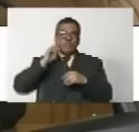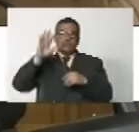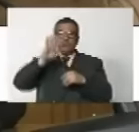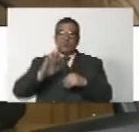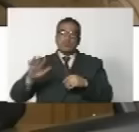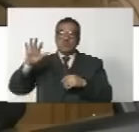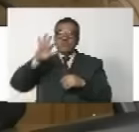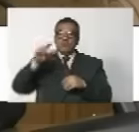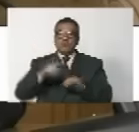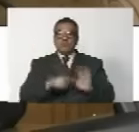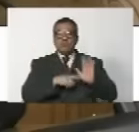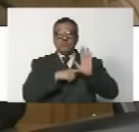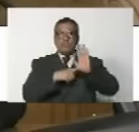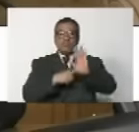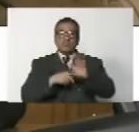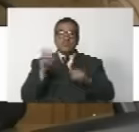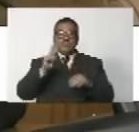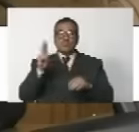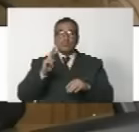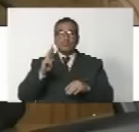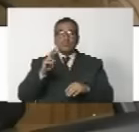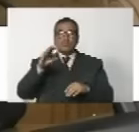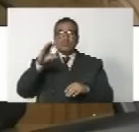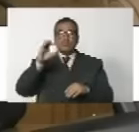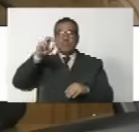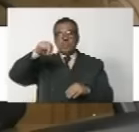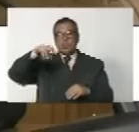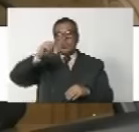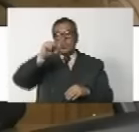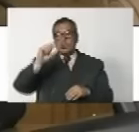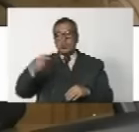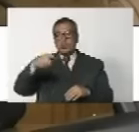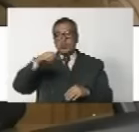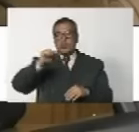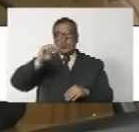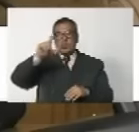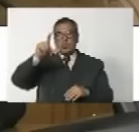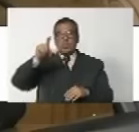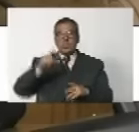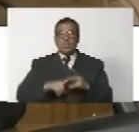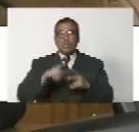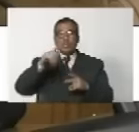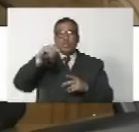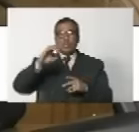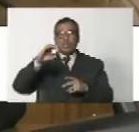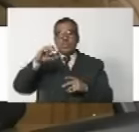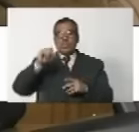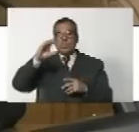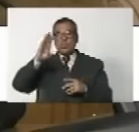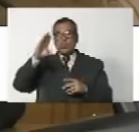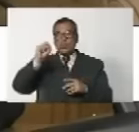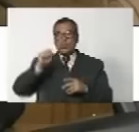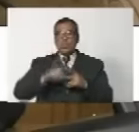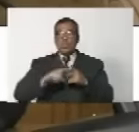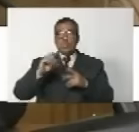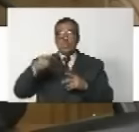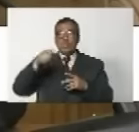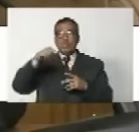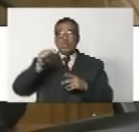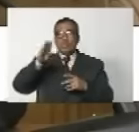Bolivariana de Venezuela ante la República de Senegal, concurrente ante la República de Cabo Verde y la República de